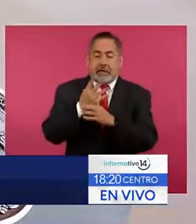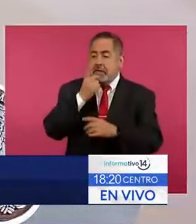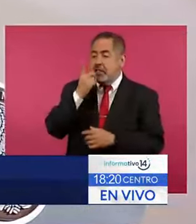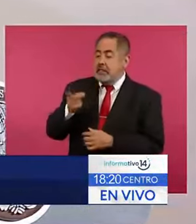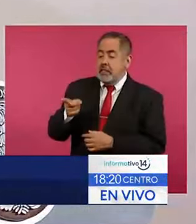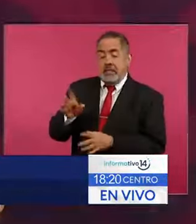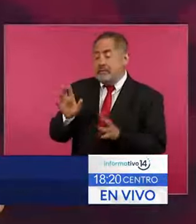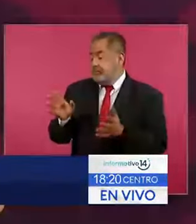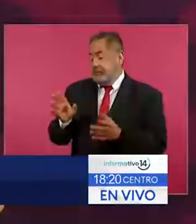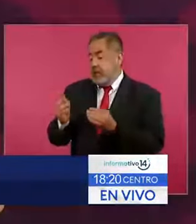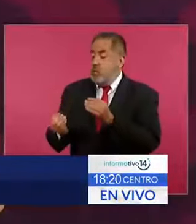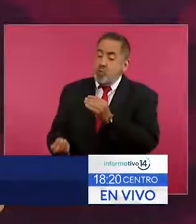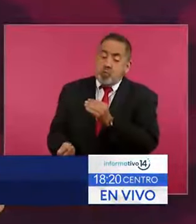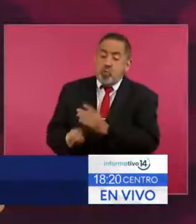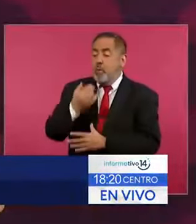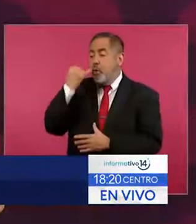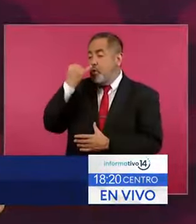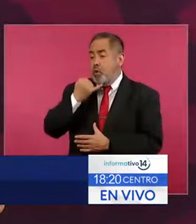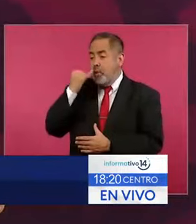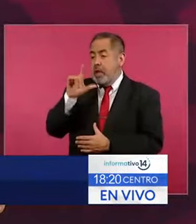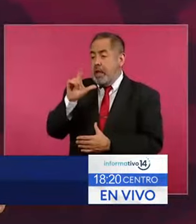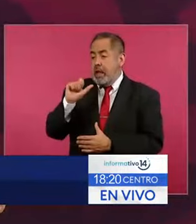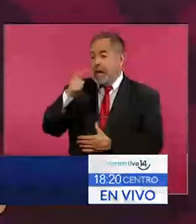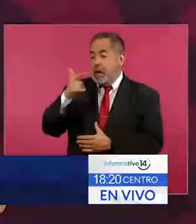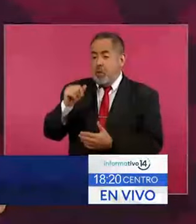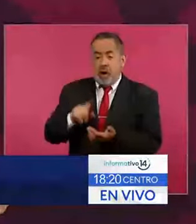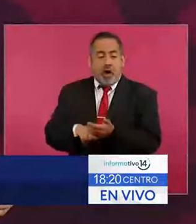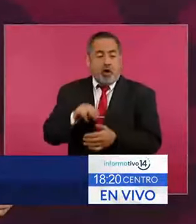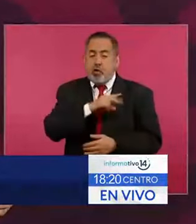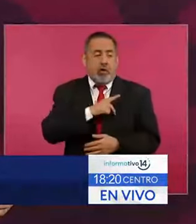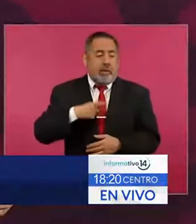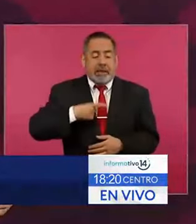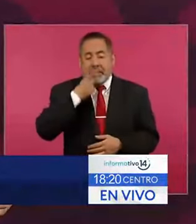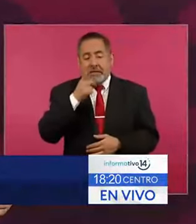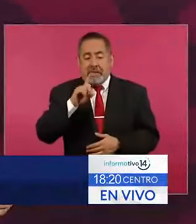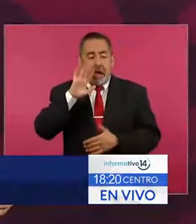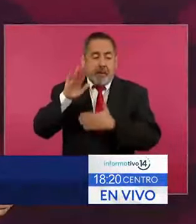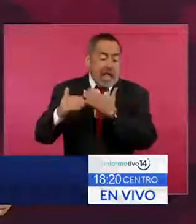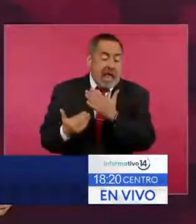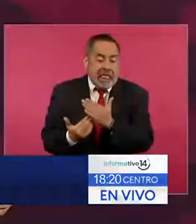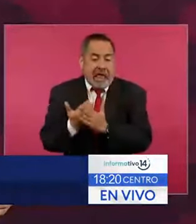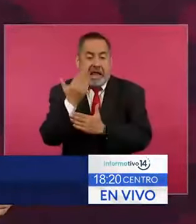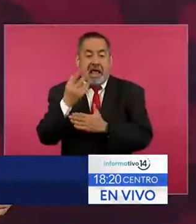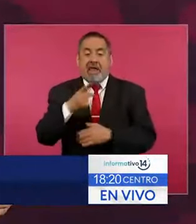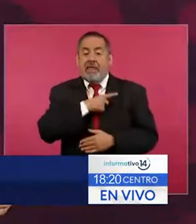lengua, porque no se debe decir mañanera, sino matutina.